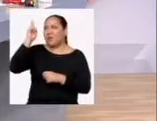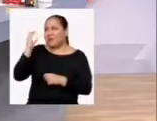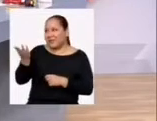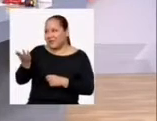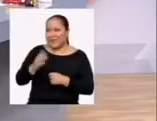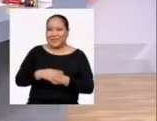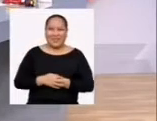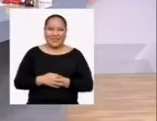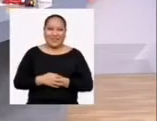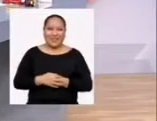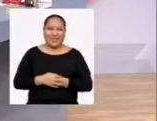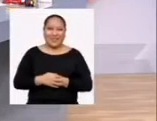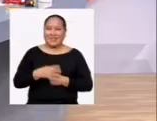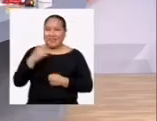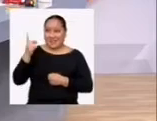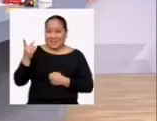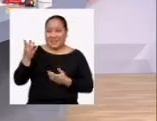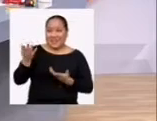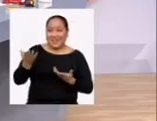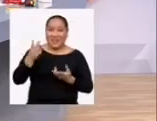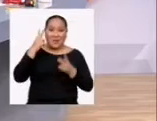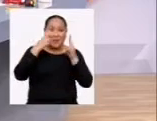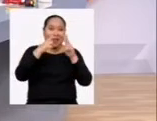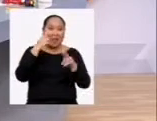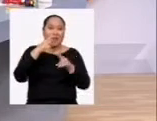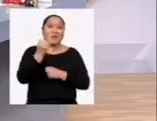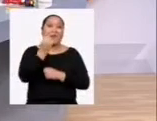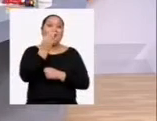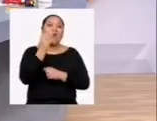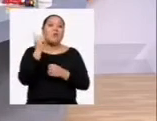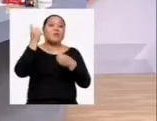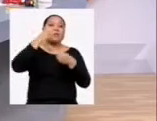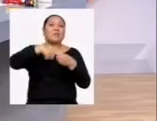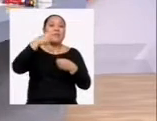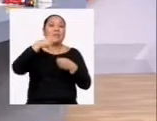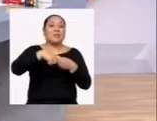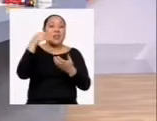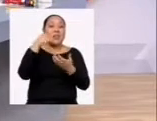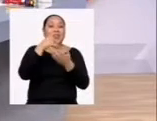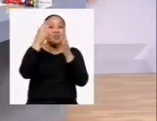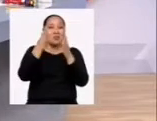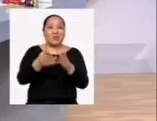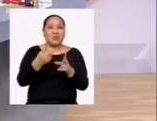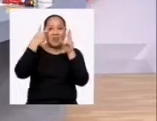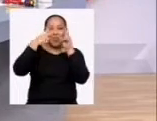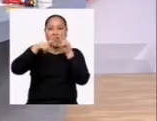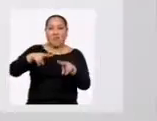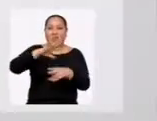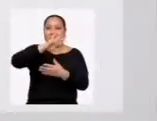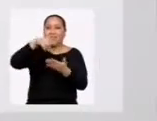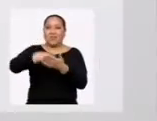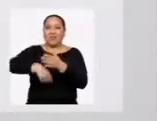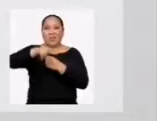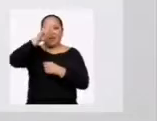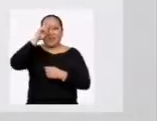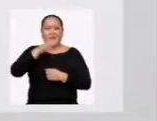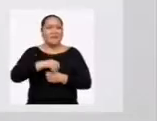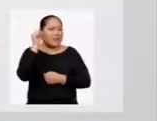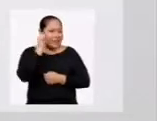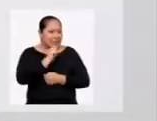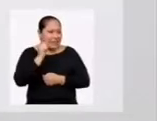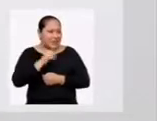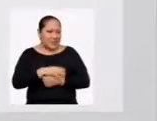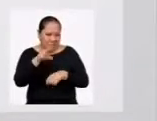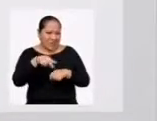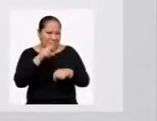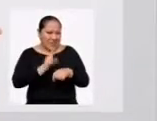y maestros. ¿Qué le parece si vemos algunas participaciones de estudiantes que nos ven en todo el Perú? Claro,